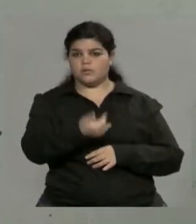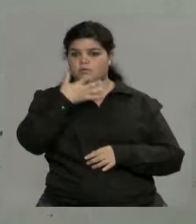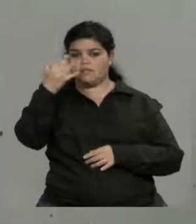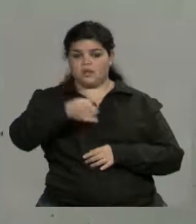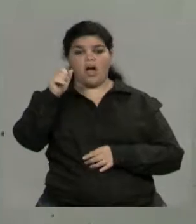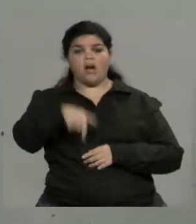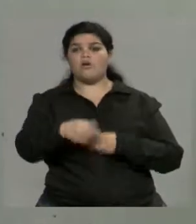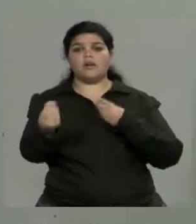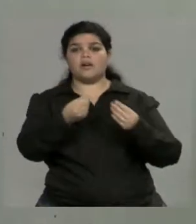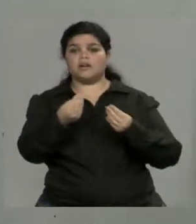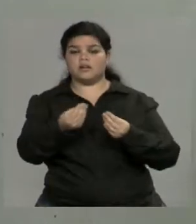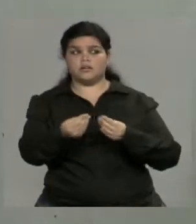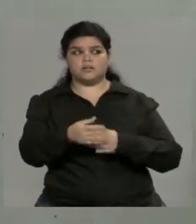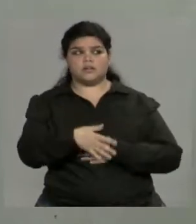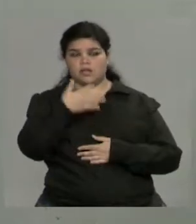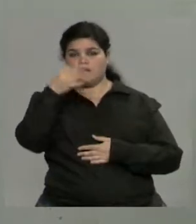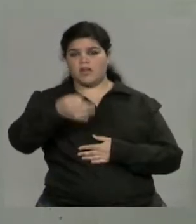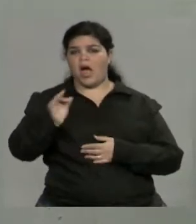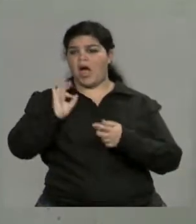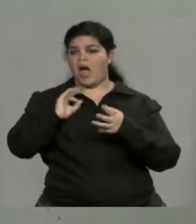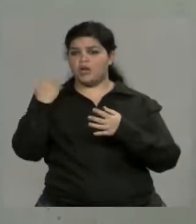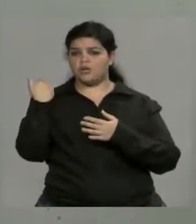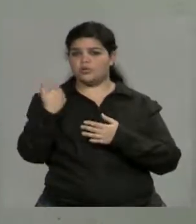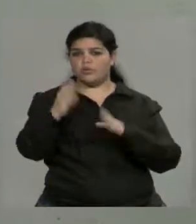ver hoy, es que realmente en los últimos años